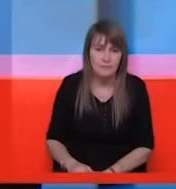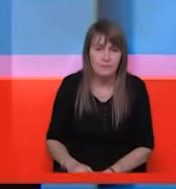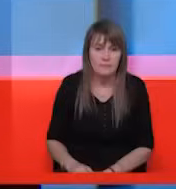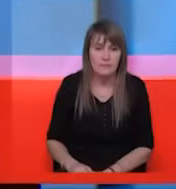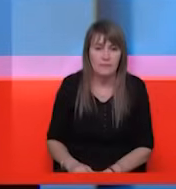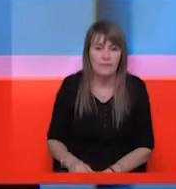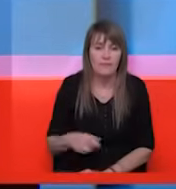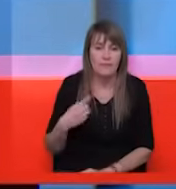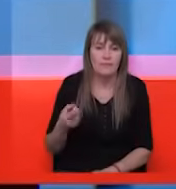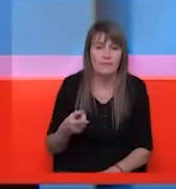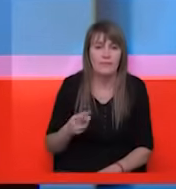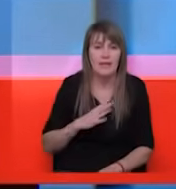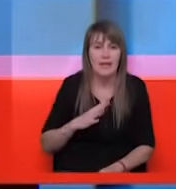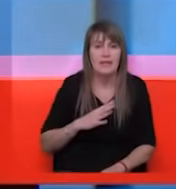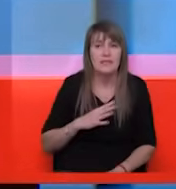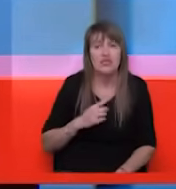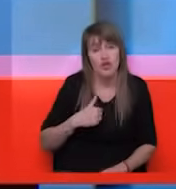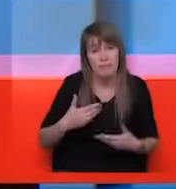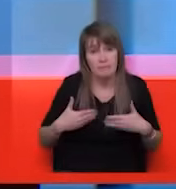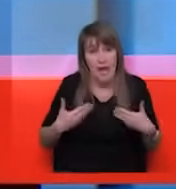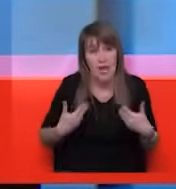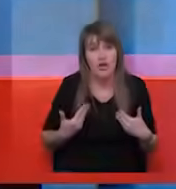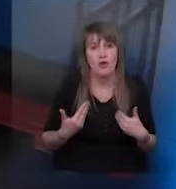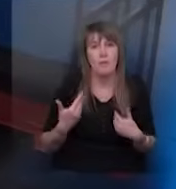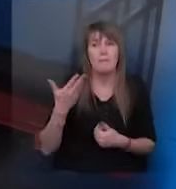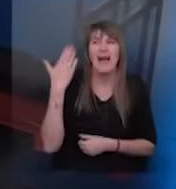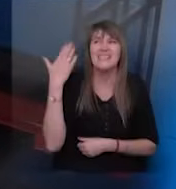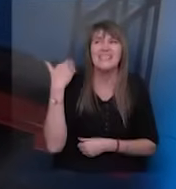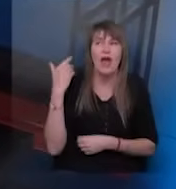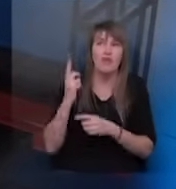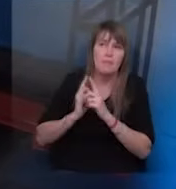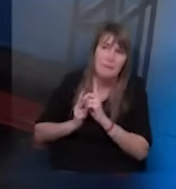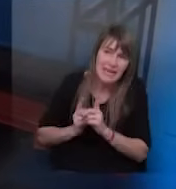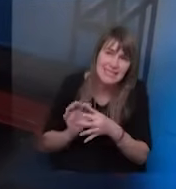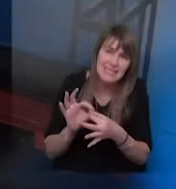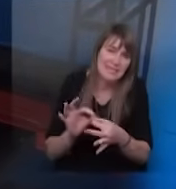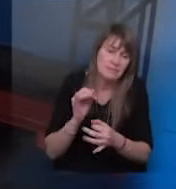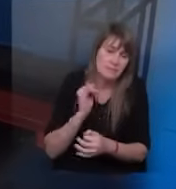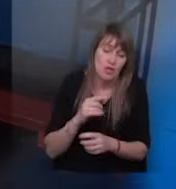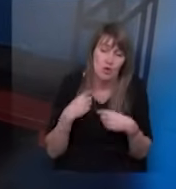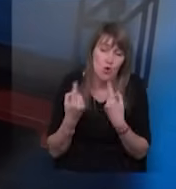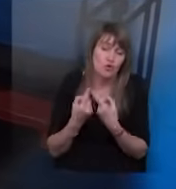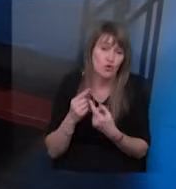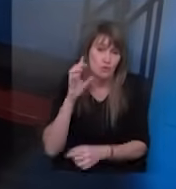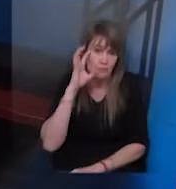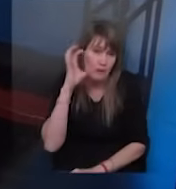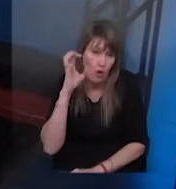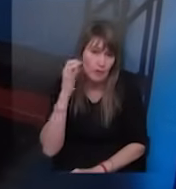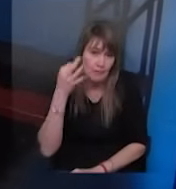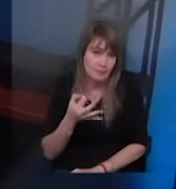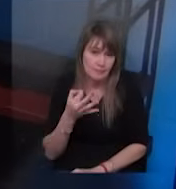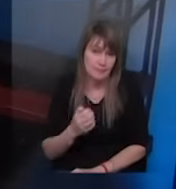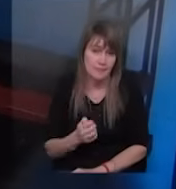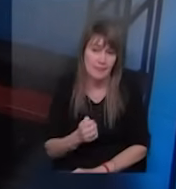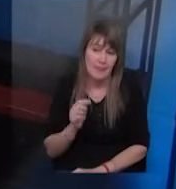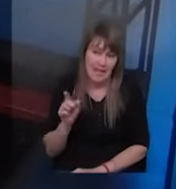por eso, en el fondo, me alegro que el pasado me persiga, ¿no? Uh-huh. Porque somos memoria. Sí, claro. Y así sería importante mantener la memoria, además. Y esto es